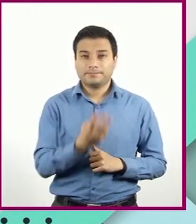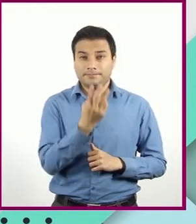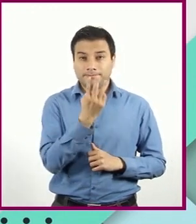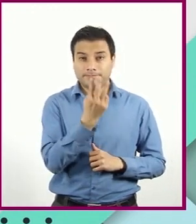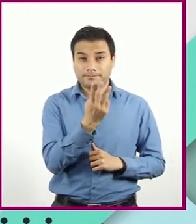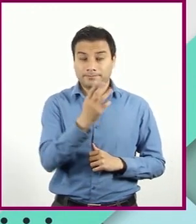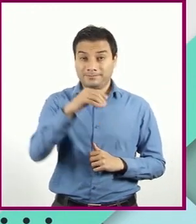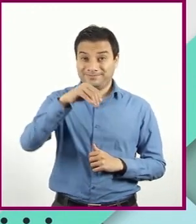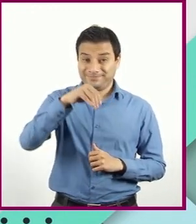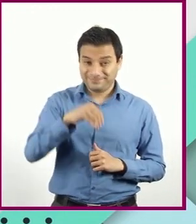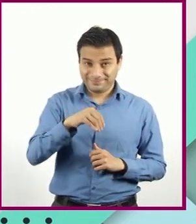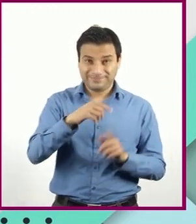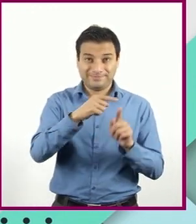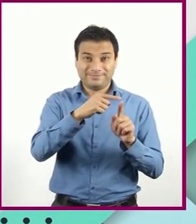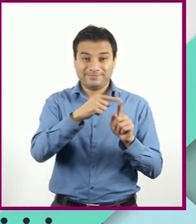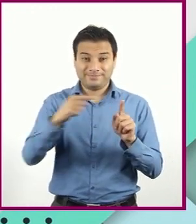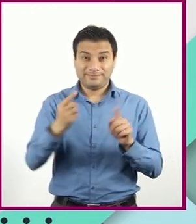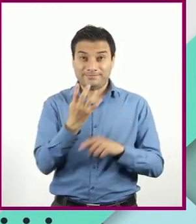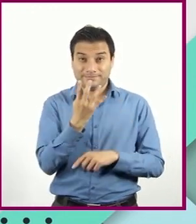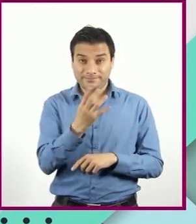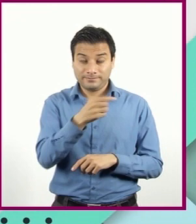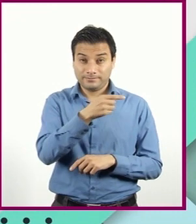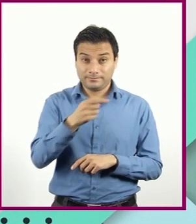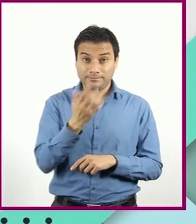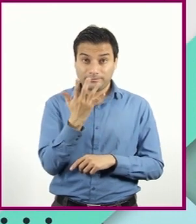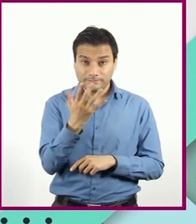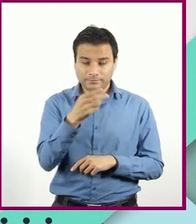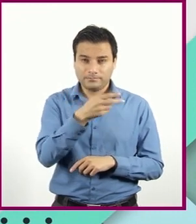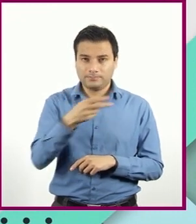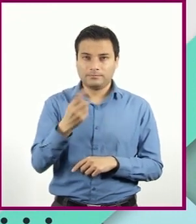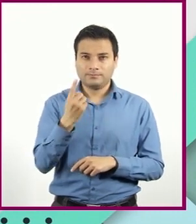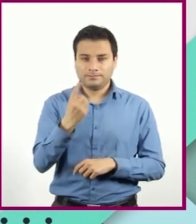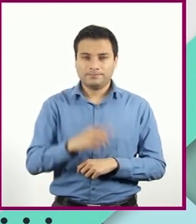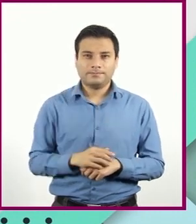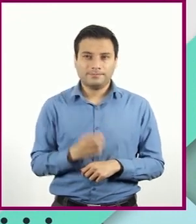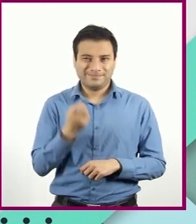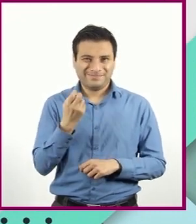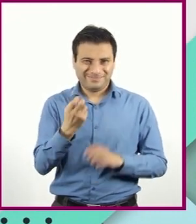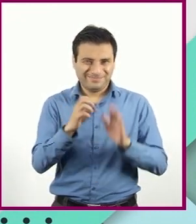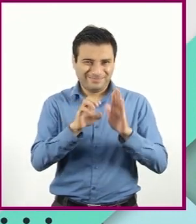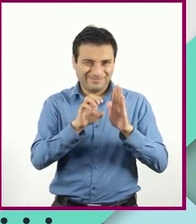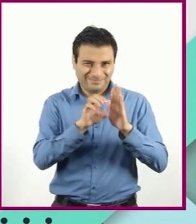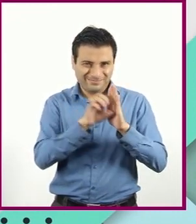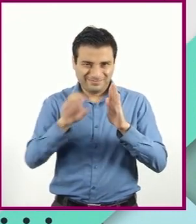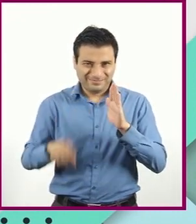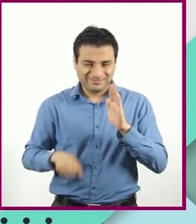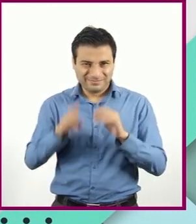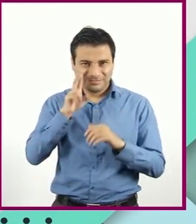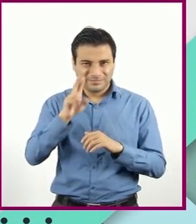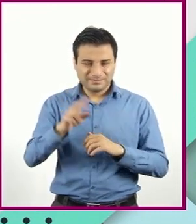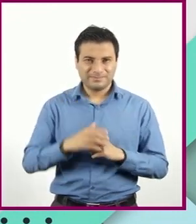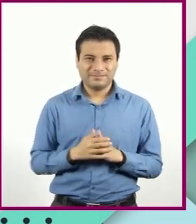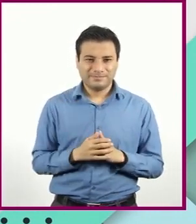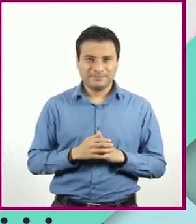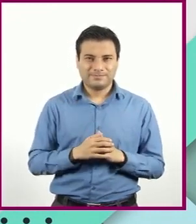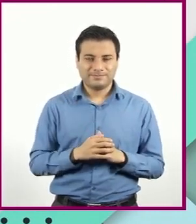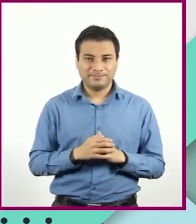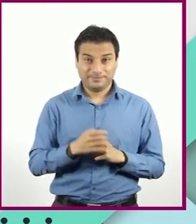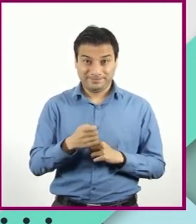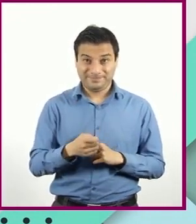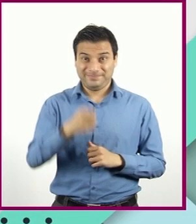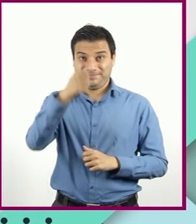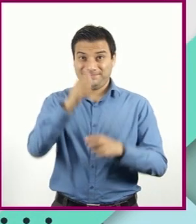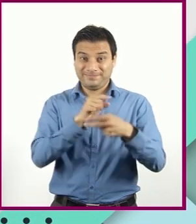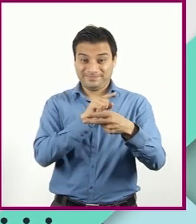3m sobre 4 menos 5 es igual a 1. En este ejemplo, notamos que en el primer miembro tenemos